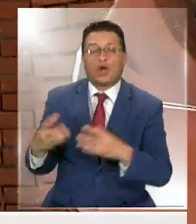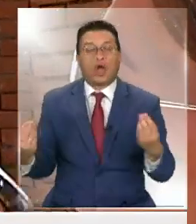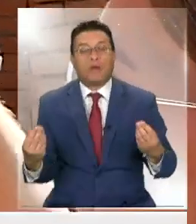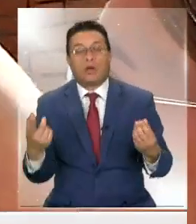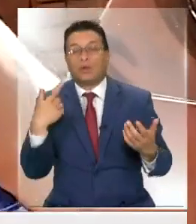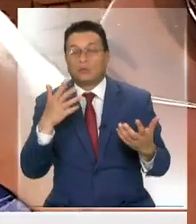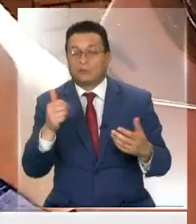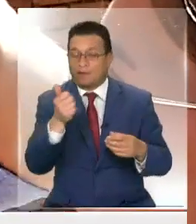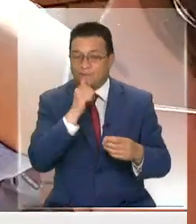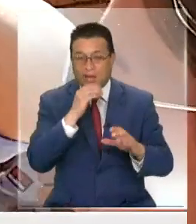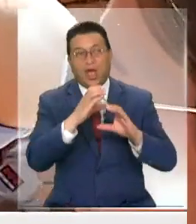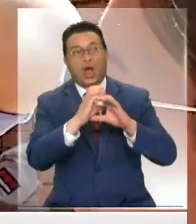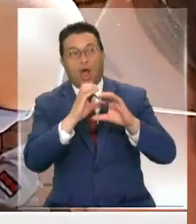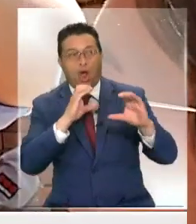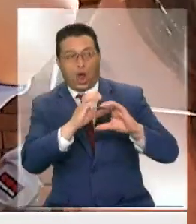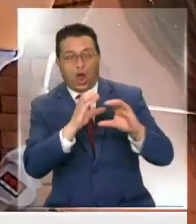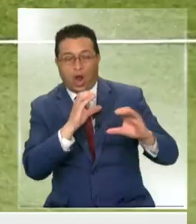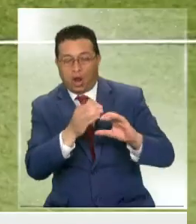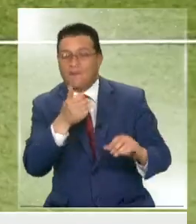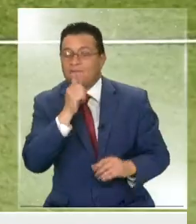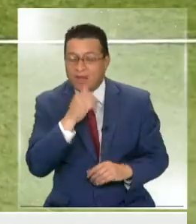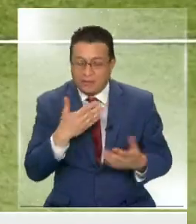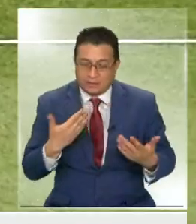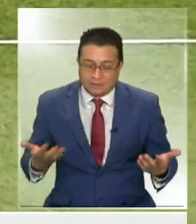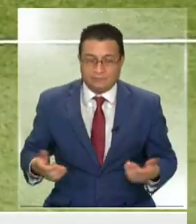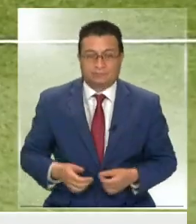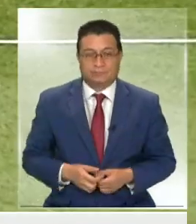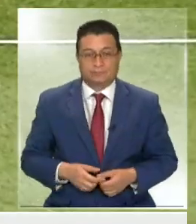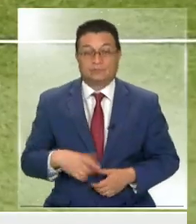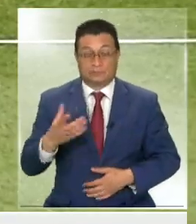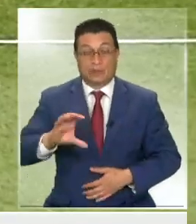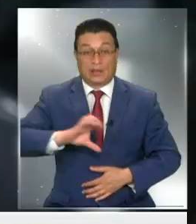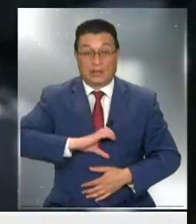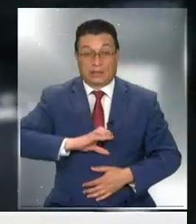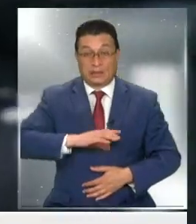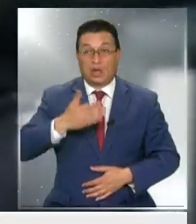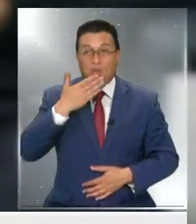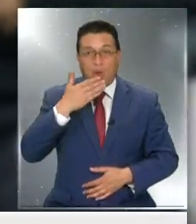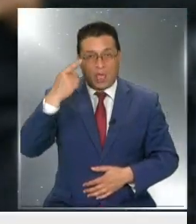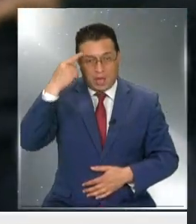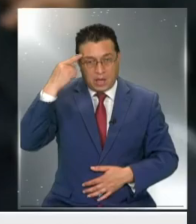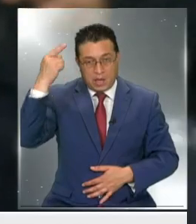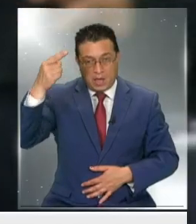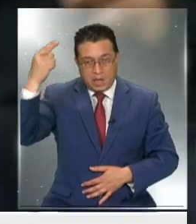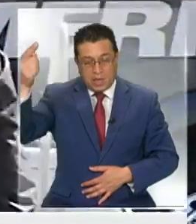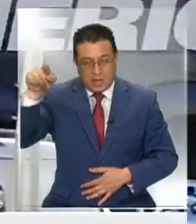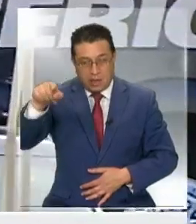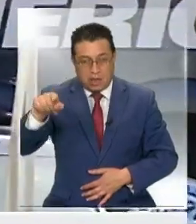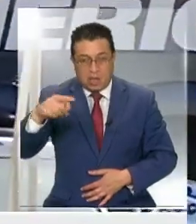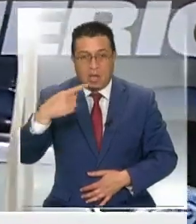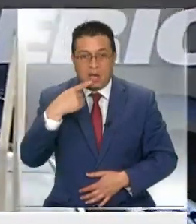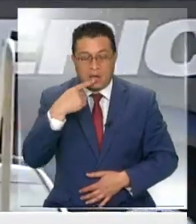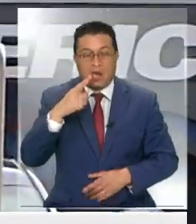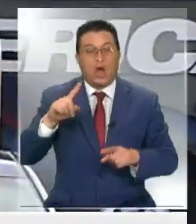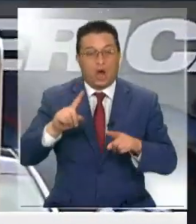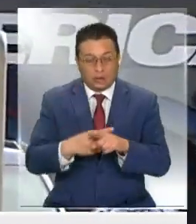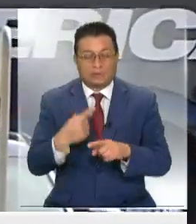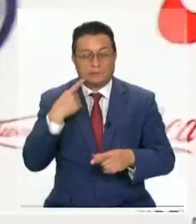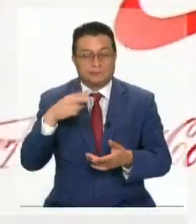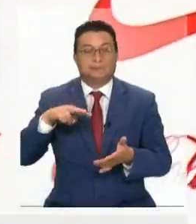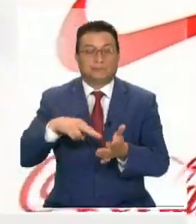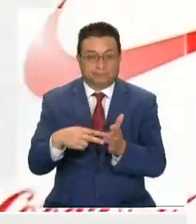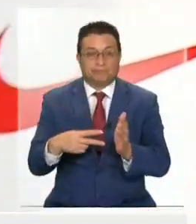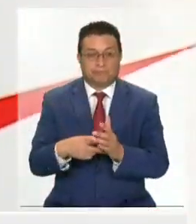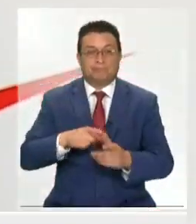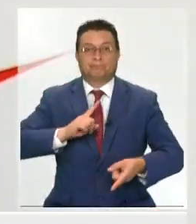poco de comunicación no hubiese venido mucho mejor que todo esto. De seguro Rueda tuvo el mismo pensamiento. El caleño sumó un nuevo inconveniente al